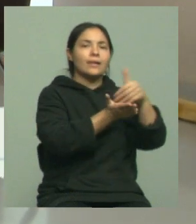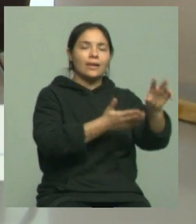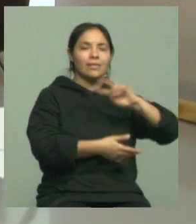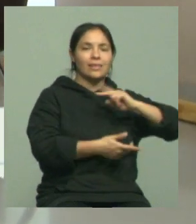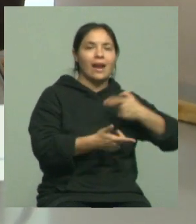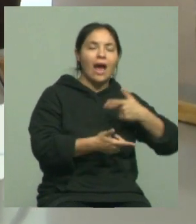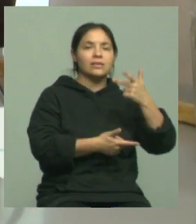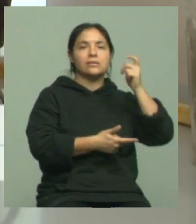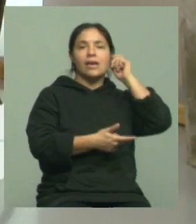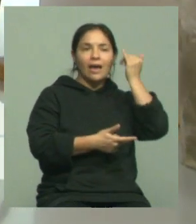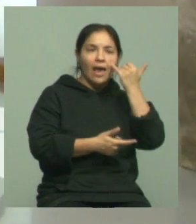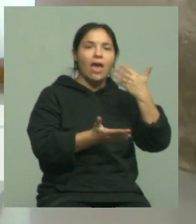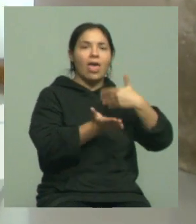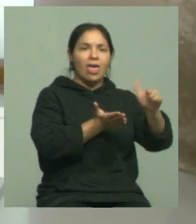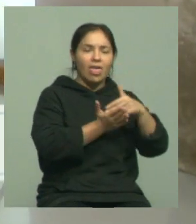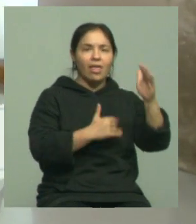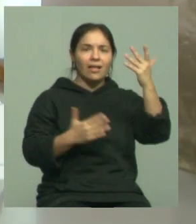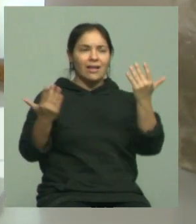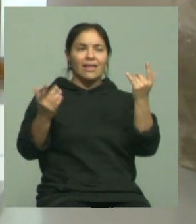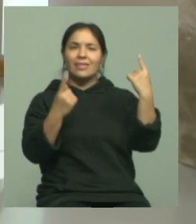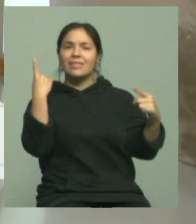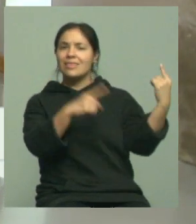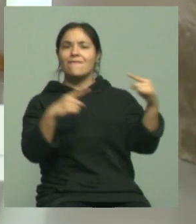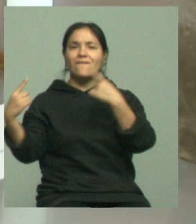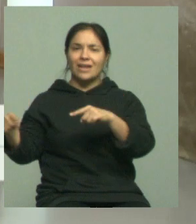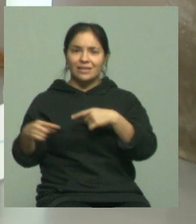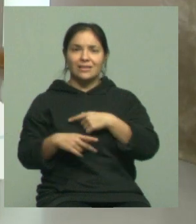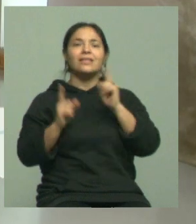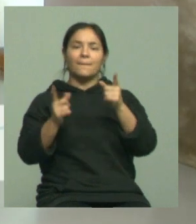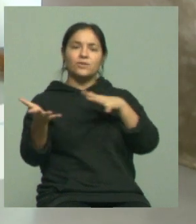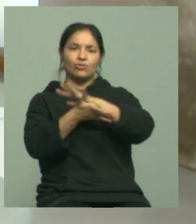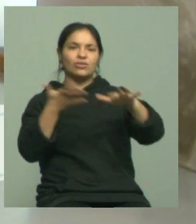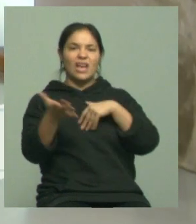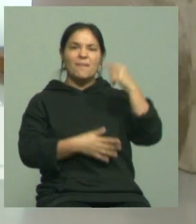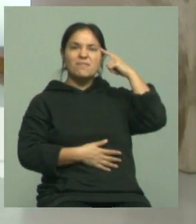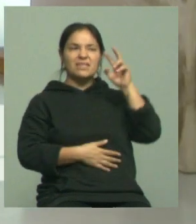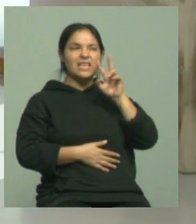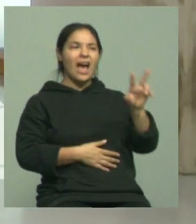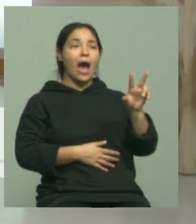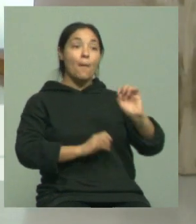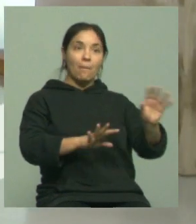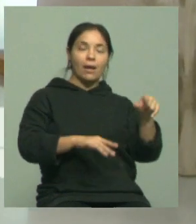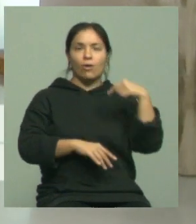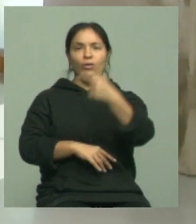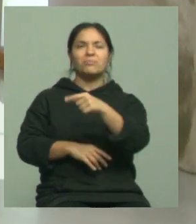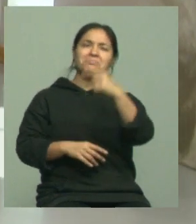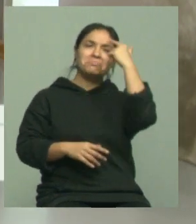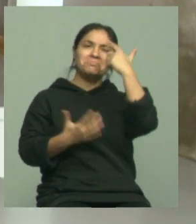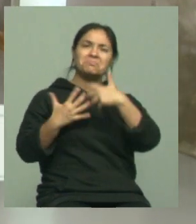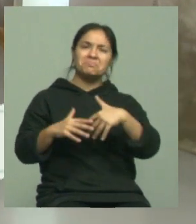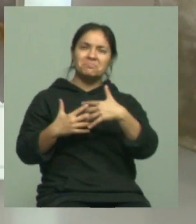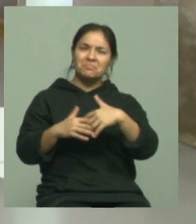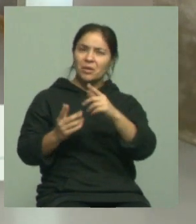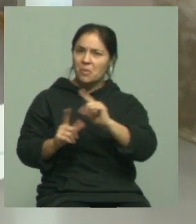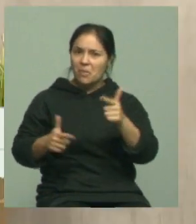transodio o el homo-odio, no es lo mismo. Digo, incluso públicamente no se nota tanto por ahí, y no se manifiesta de la misma manera. Y